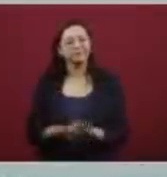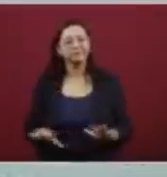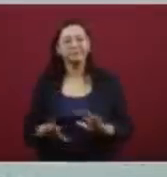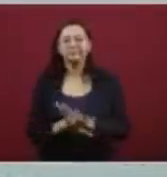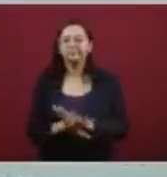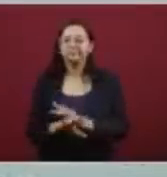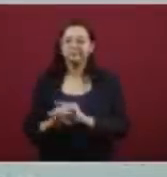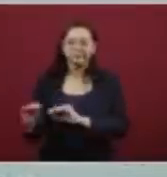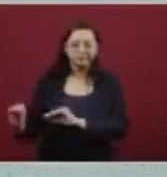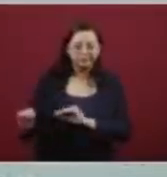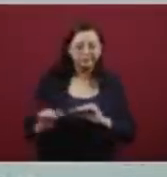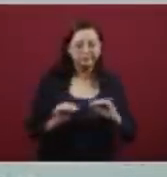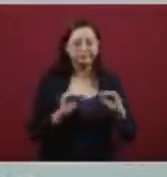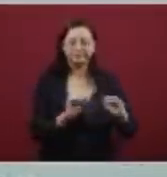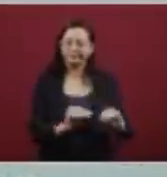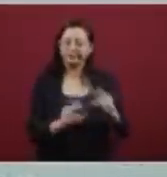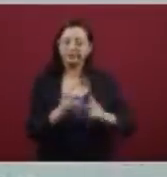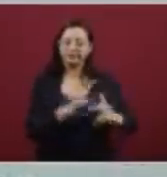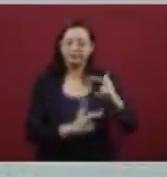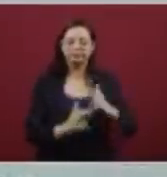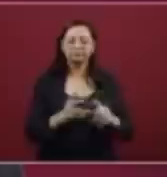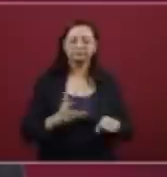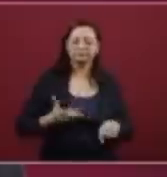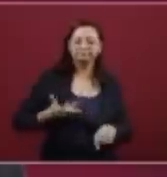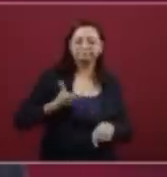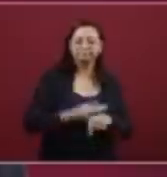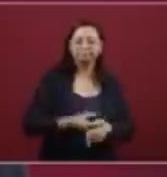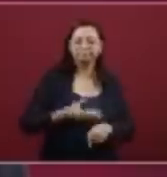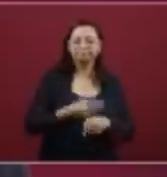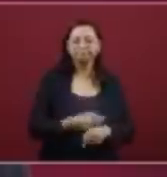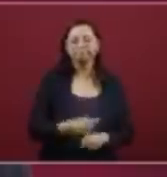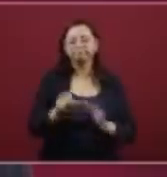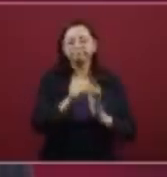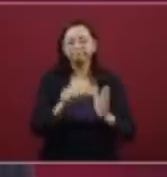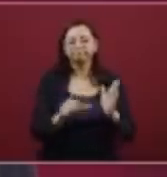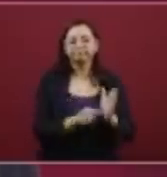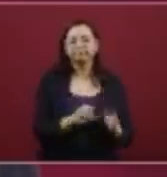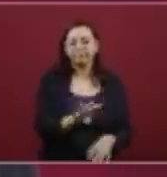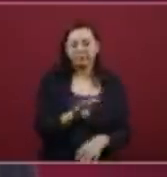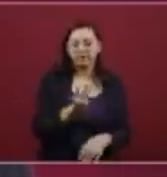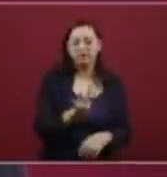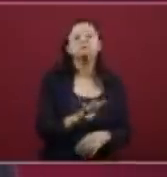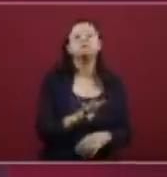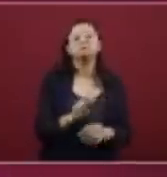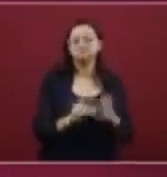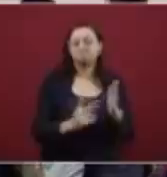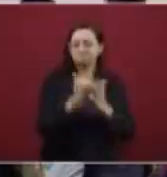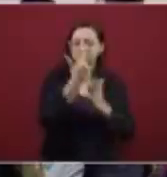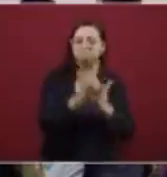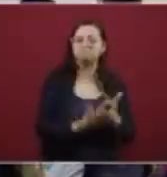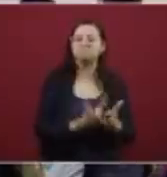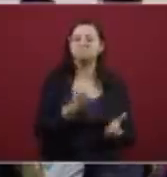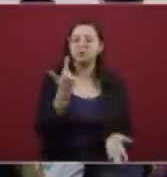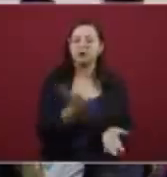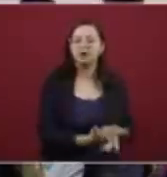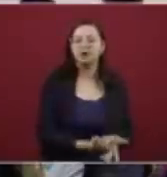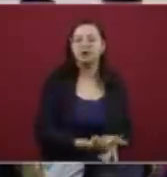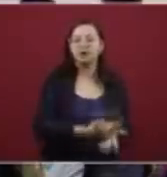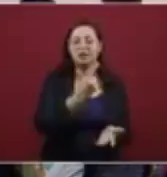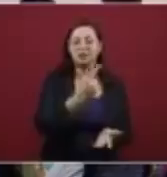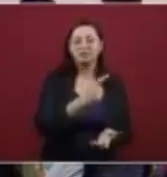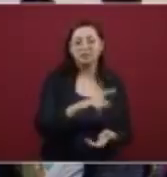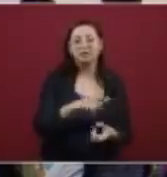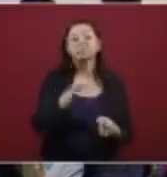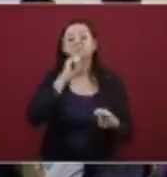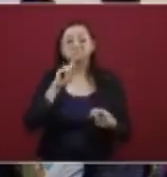artículo, se reforma el artículo 19 y pasan a ser delitos graves y ya se pueden